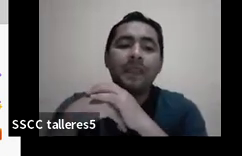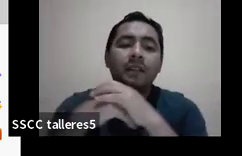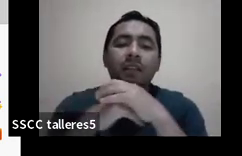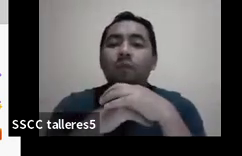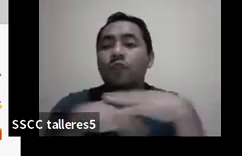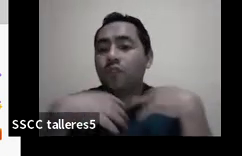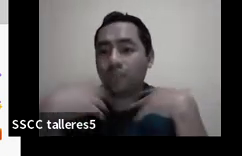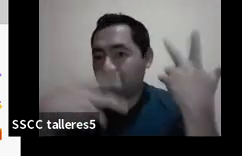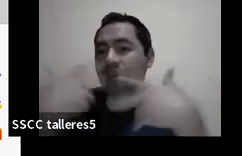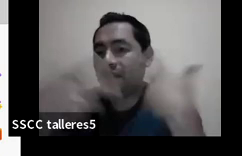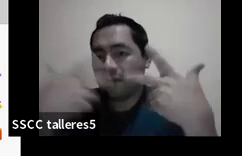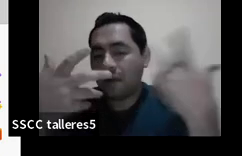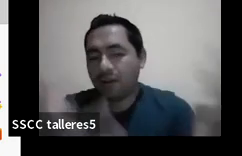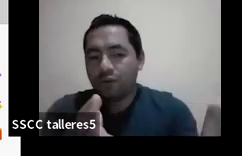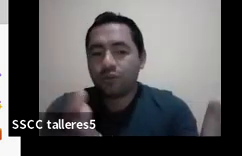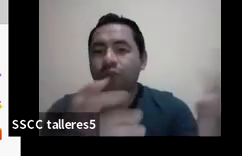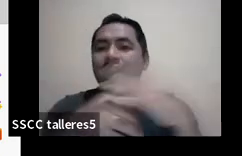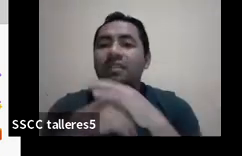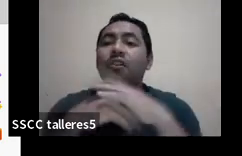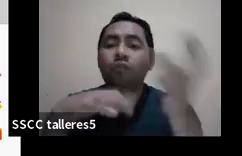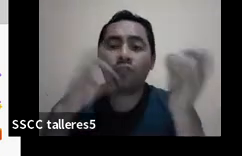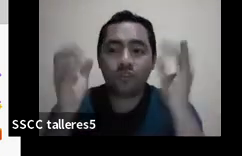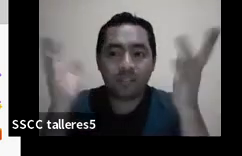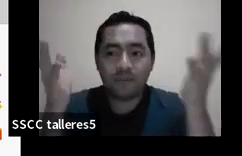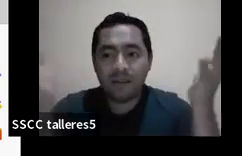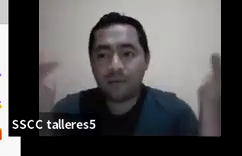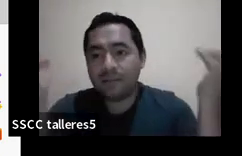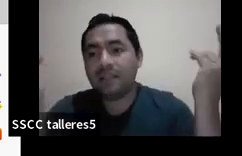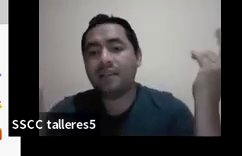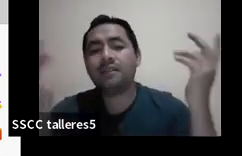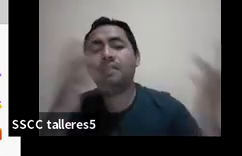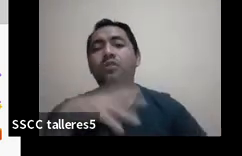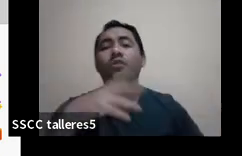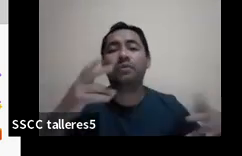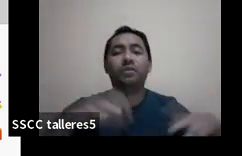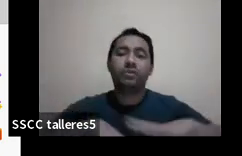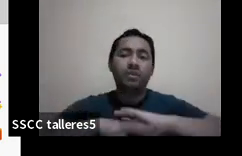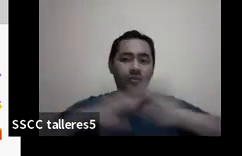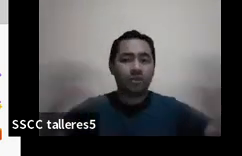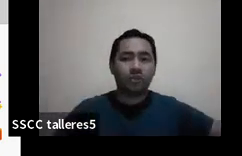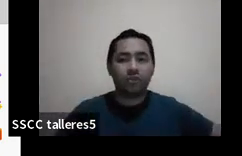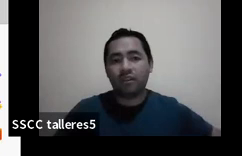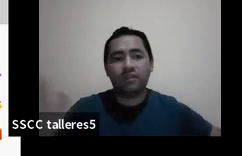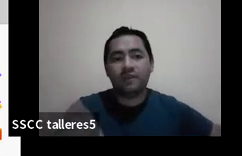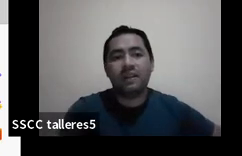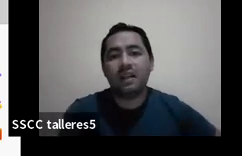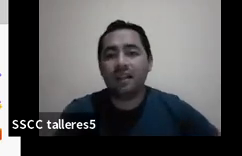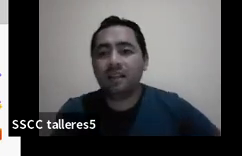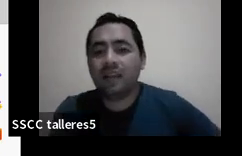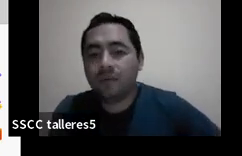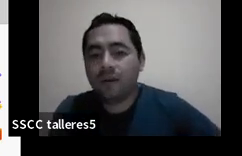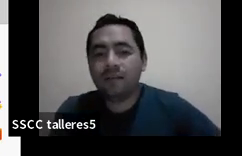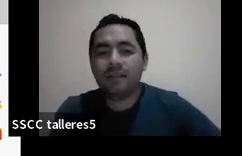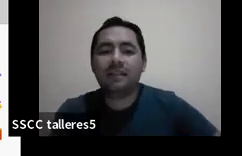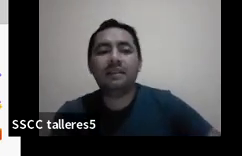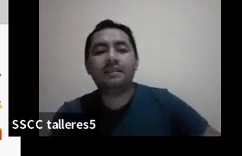¿ya? Tenemos sordos que pueden hablar, los sordos oralizados, sordos que saben lengua de señas y sordos visogestuales, o sea, sordos que no saben nada